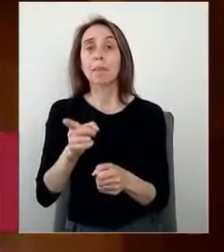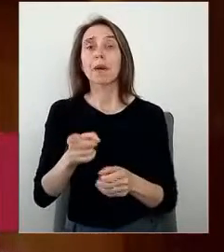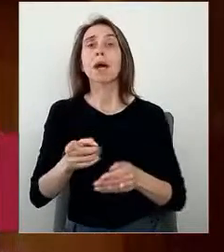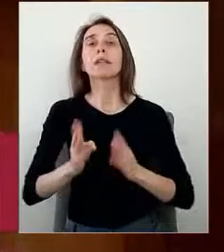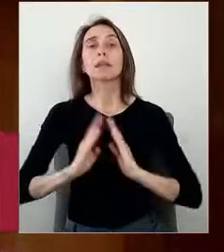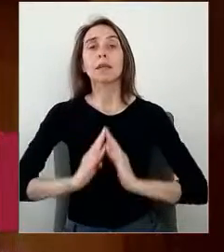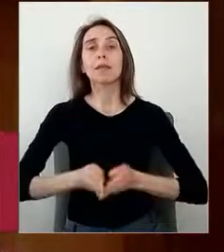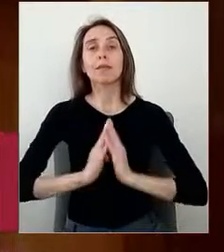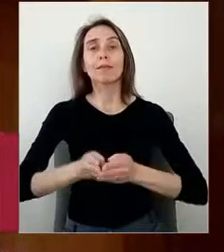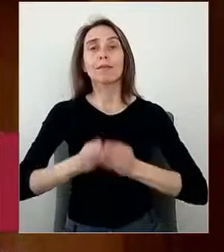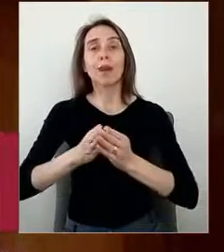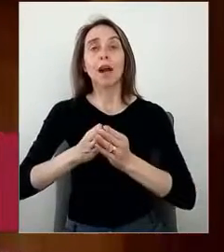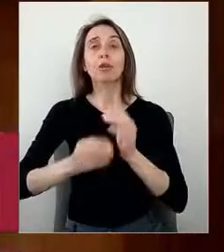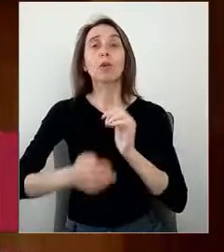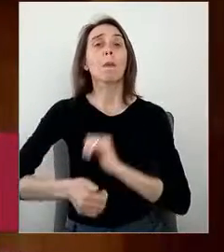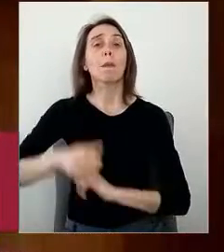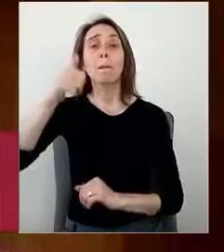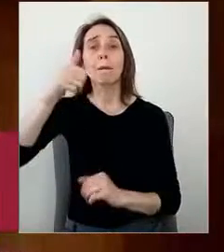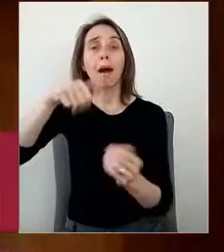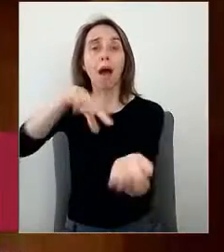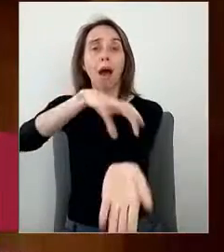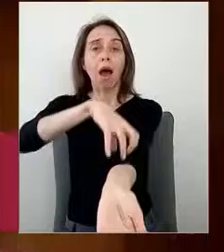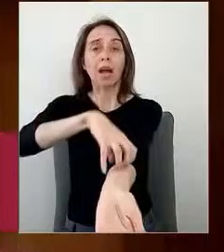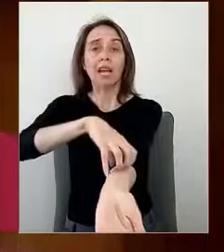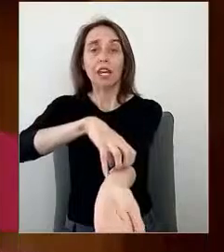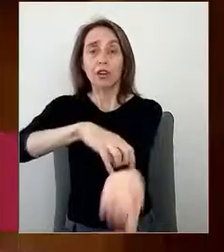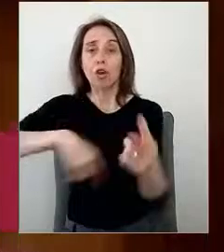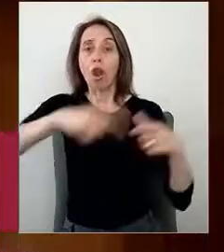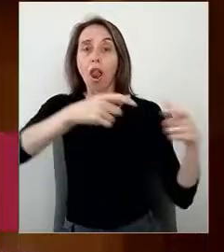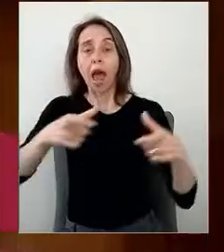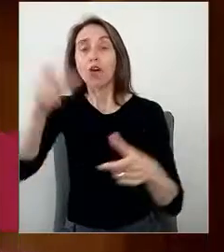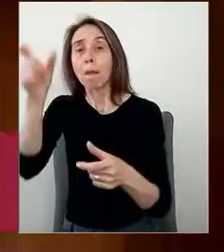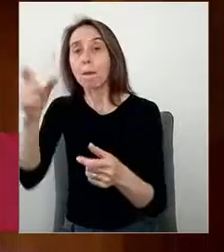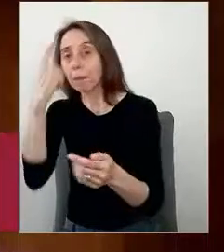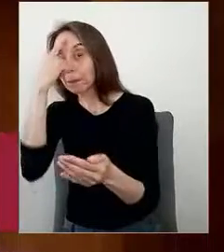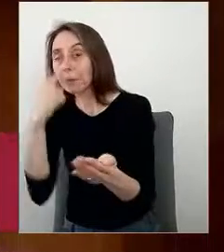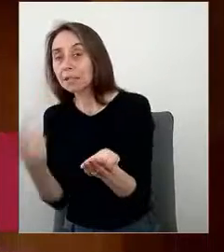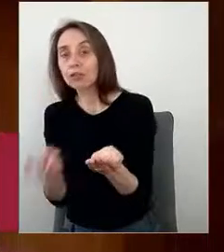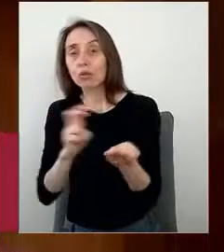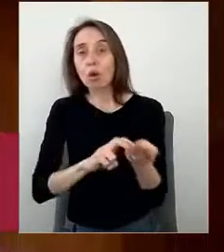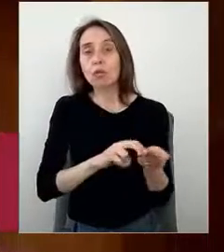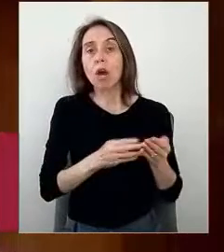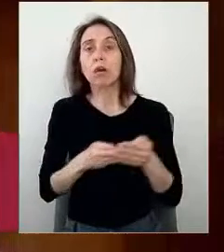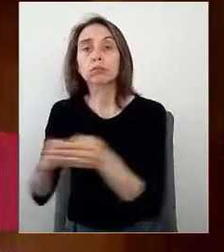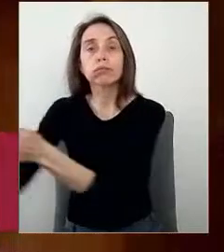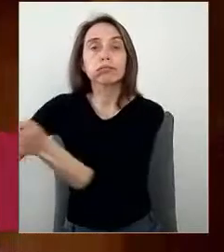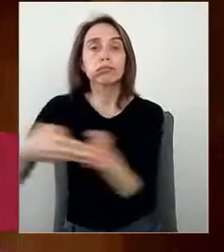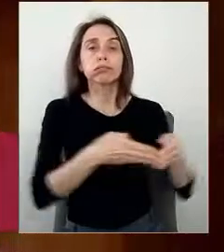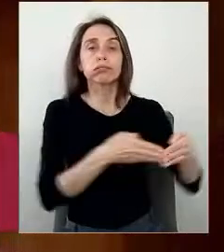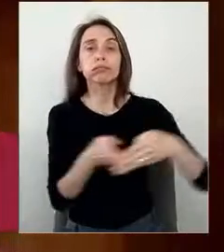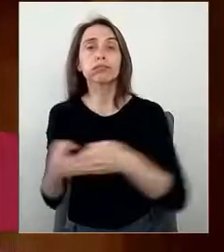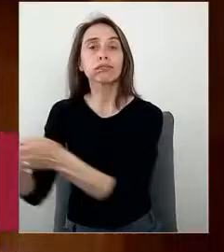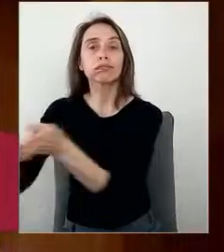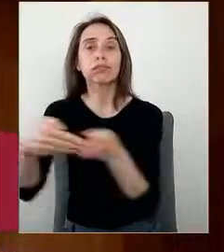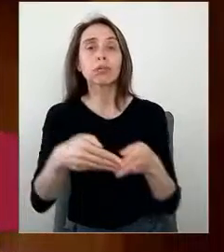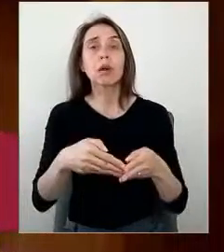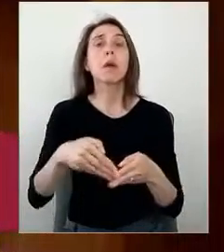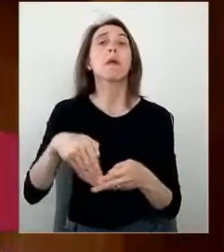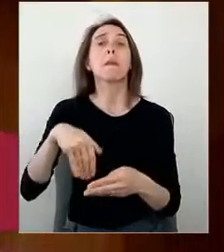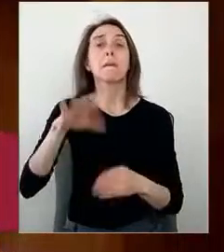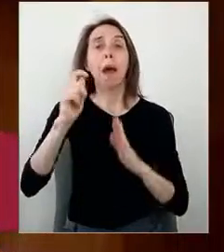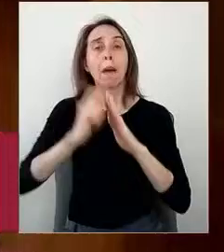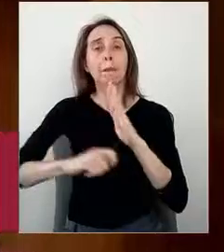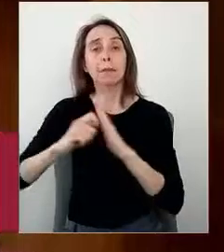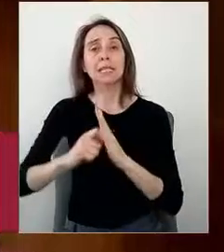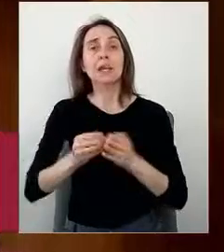los lagos, que cuando llega el verano aumenta el monto de las barcazas y con esto se